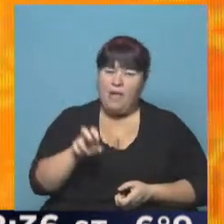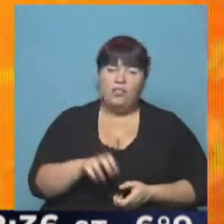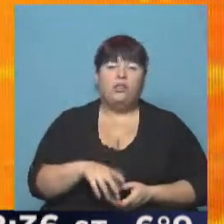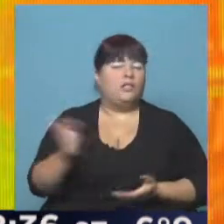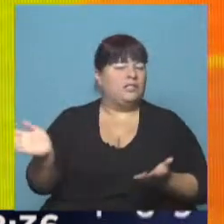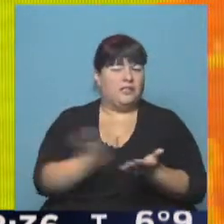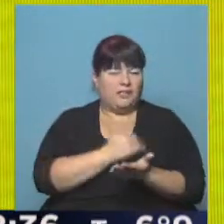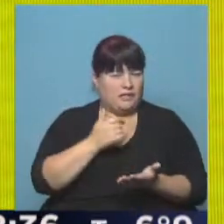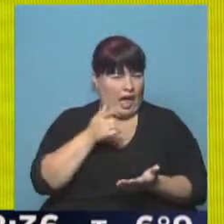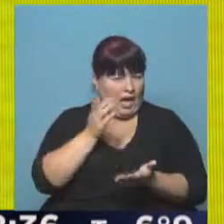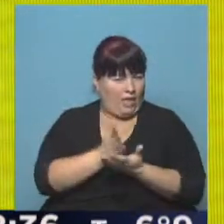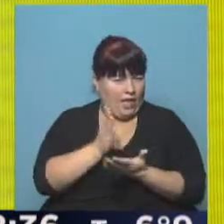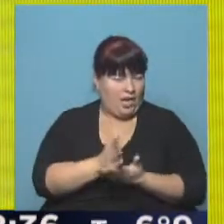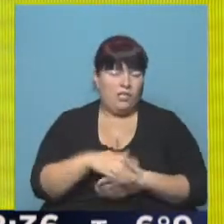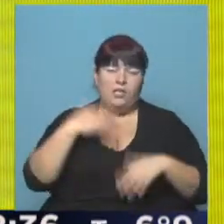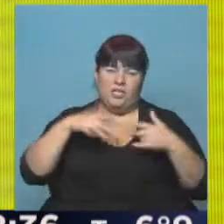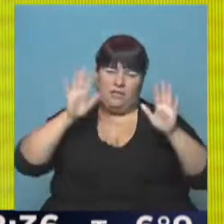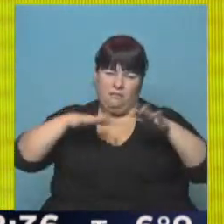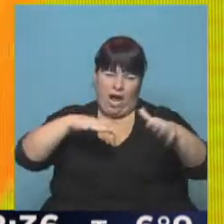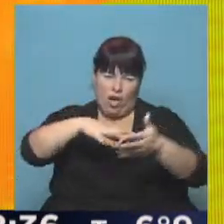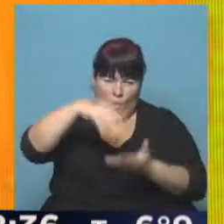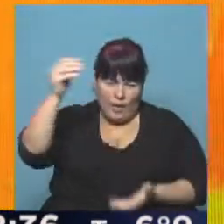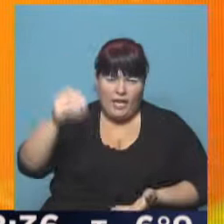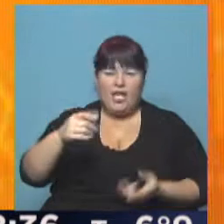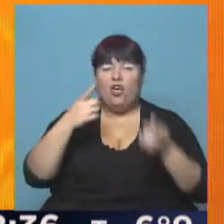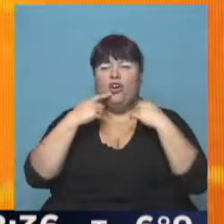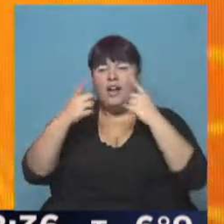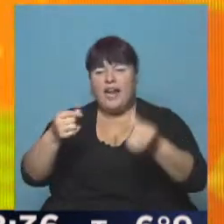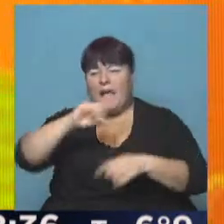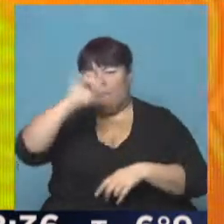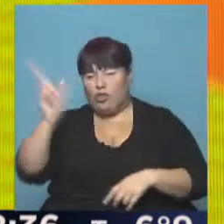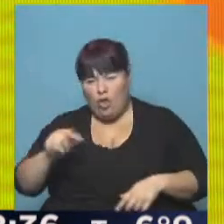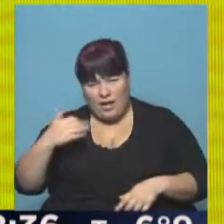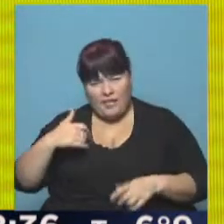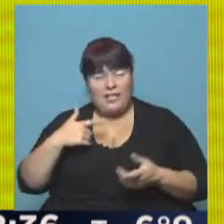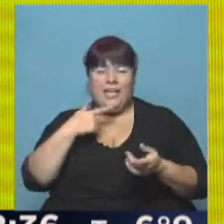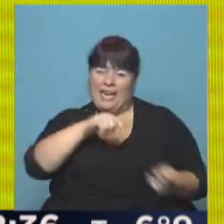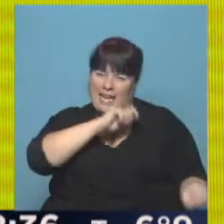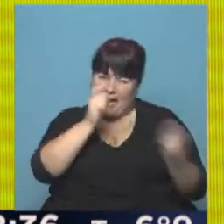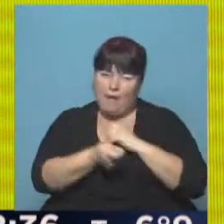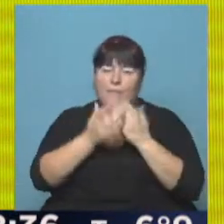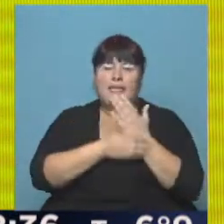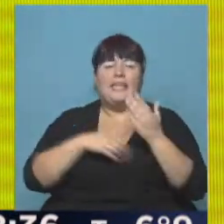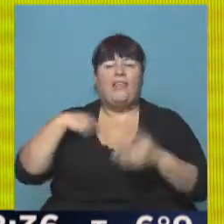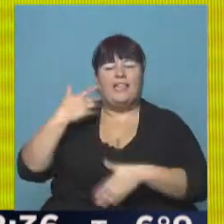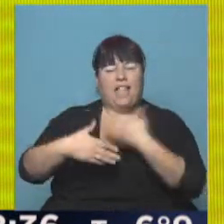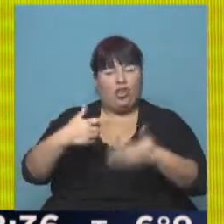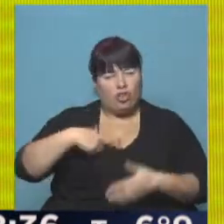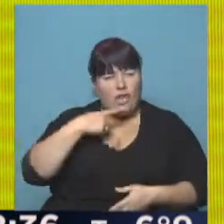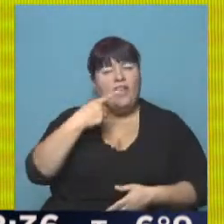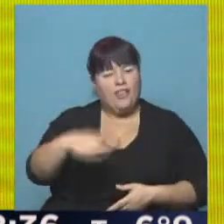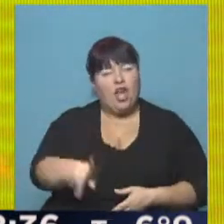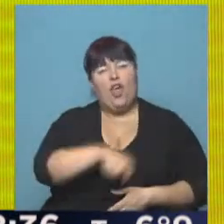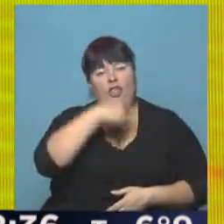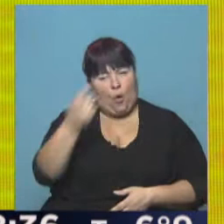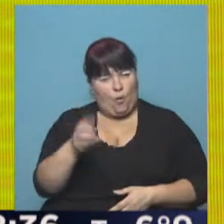fueron quitados estos derechos. Una enorme marcha en el obelisco, reclamos en todo el país, hizo que se reviera el tema. La ministra de Desarrollo Social dijo que la